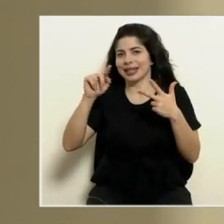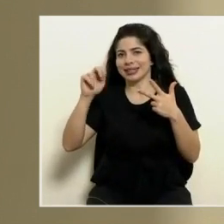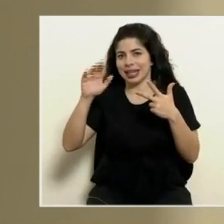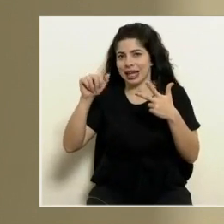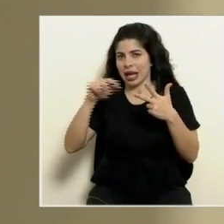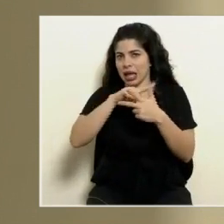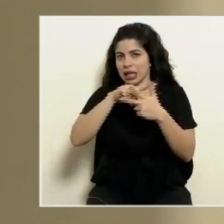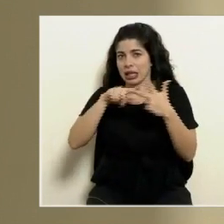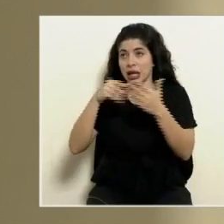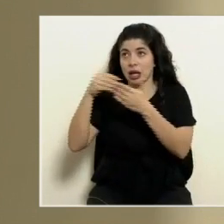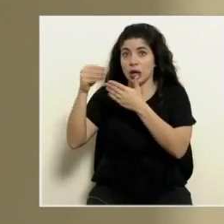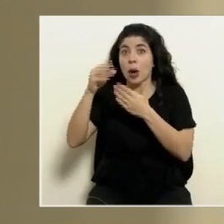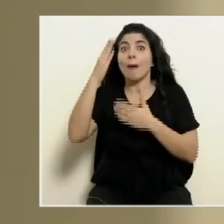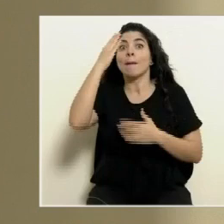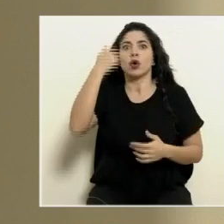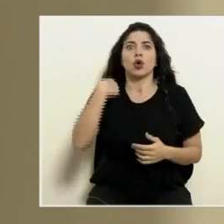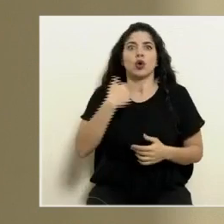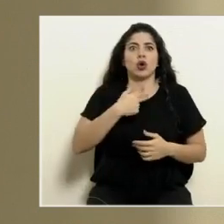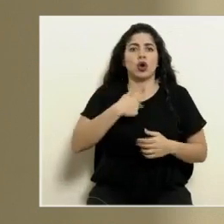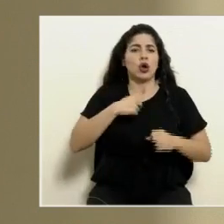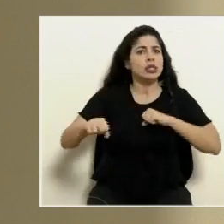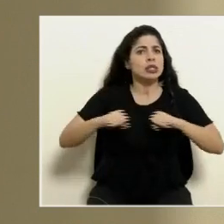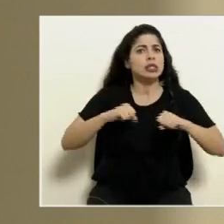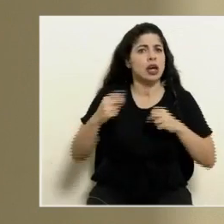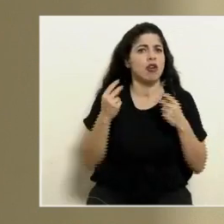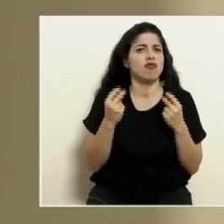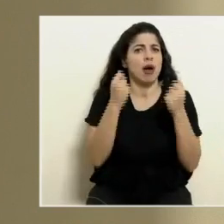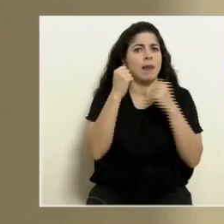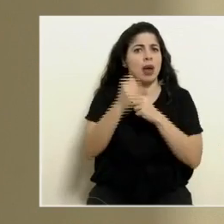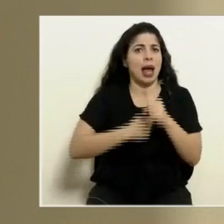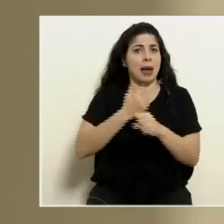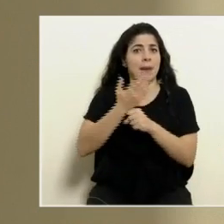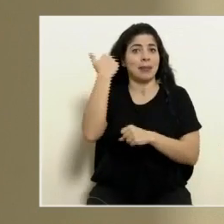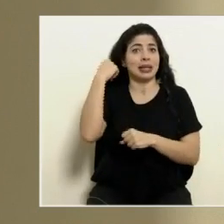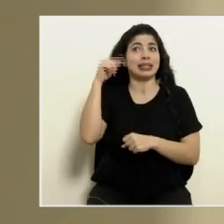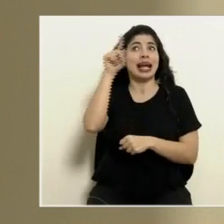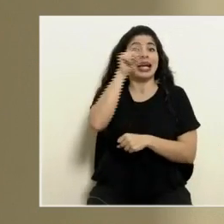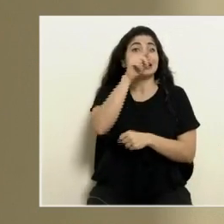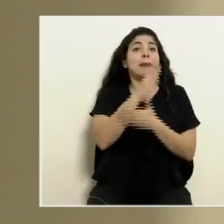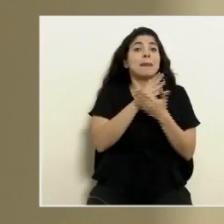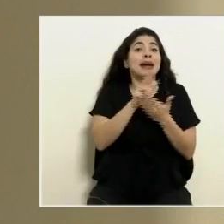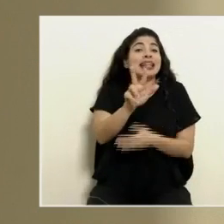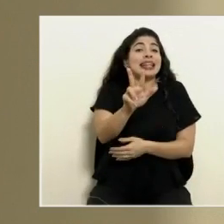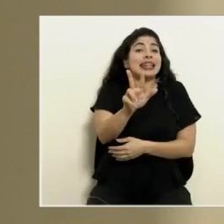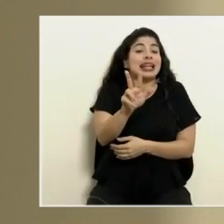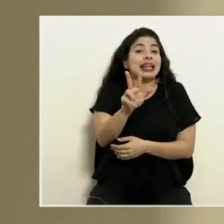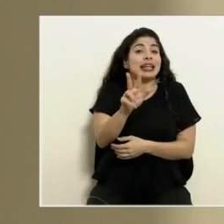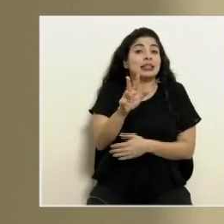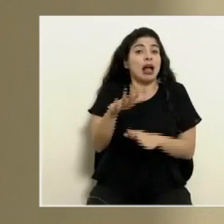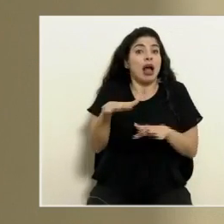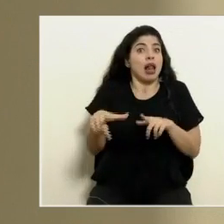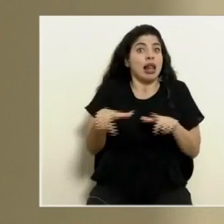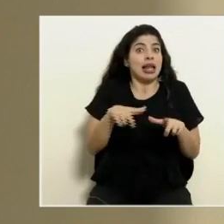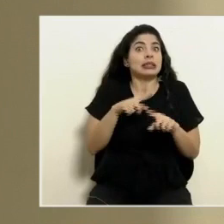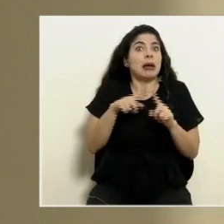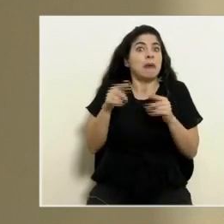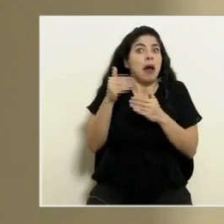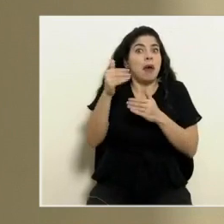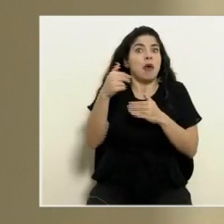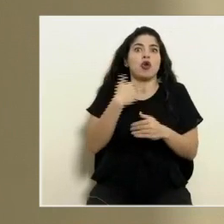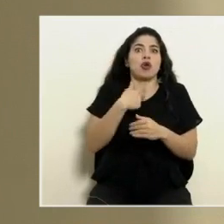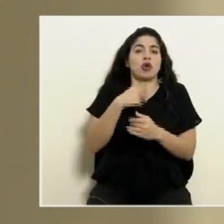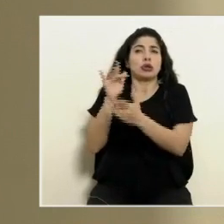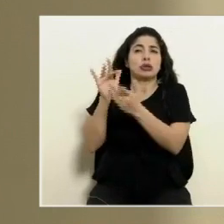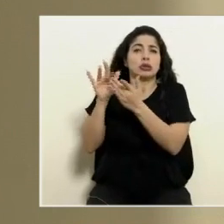eso ha sido porque nos movimos justamente pues rápido. El año pasado, cuando estaban apenas en fase 3, eran las vacunas que estaban más adelantadas. En